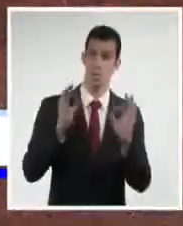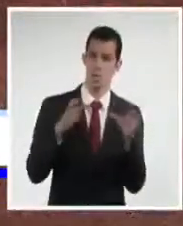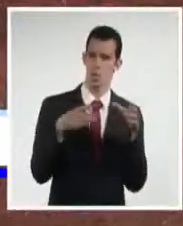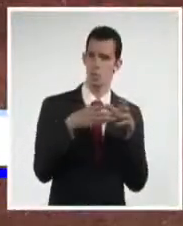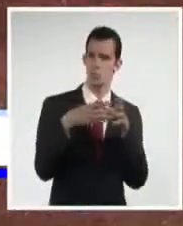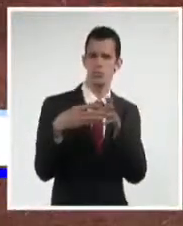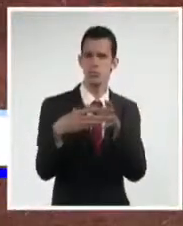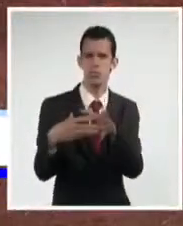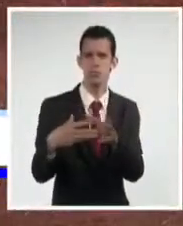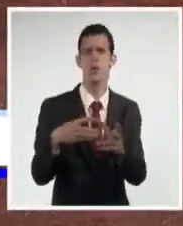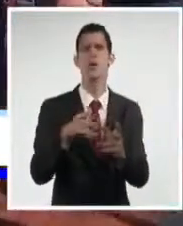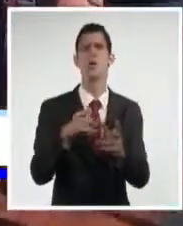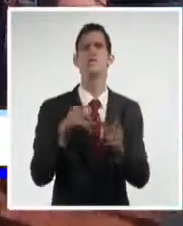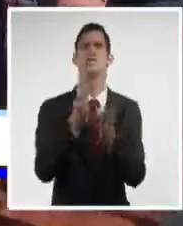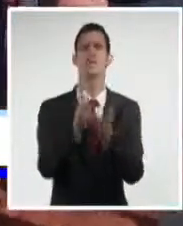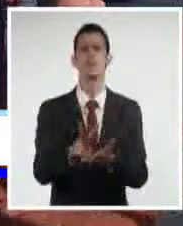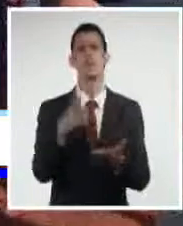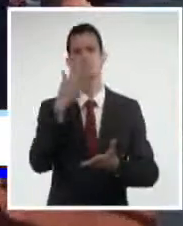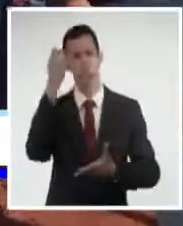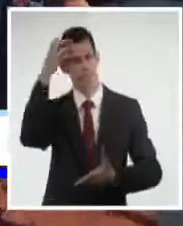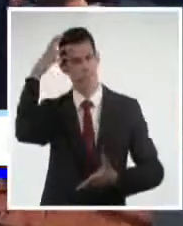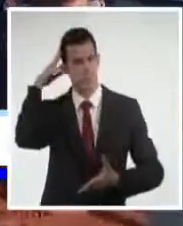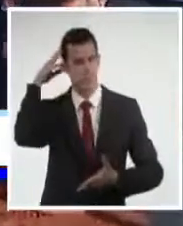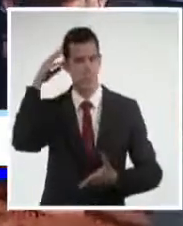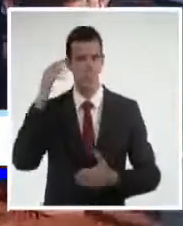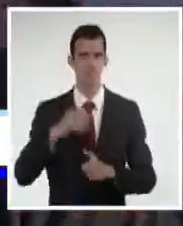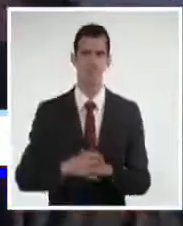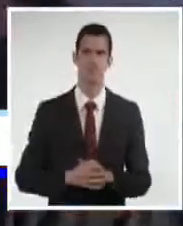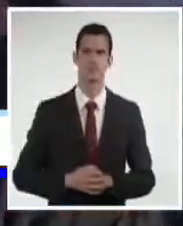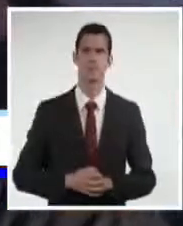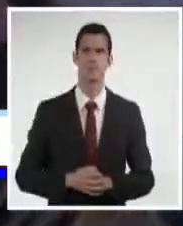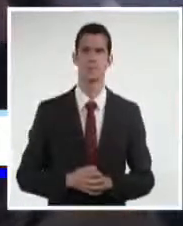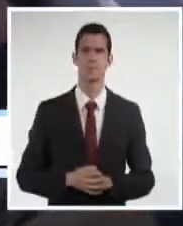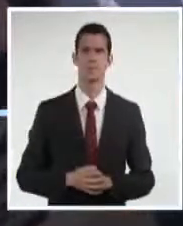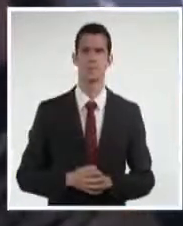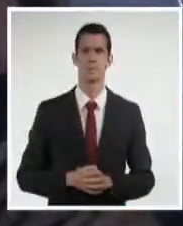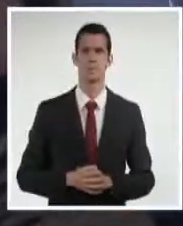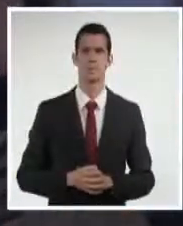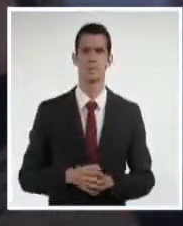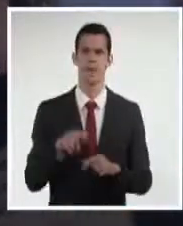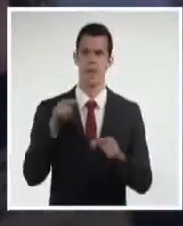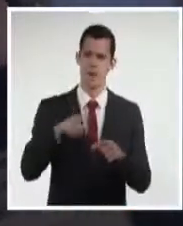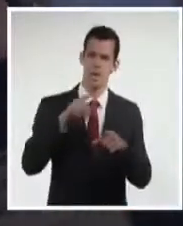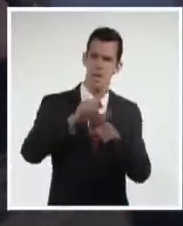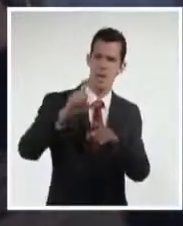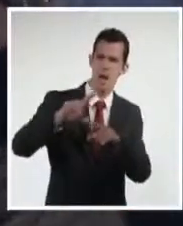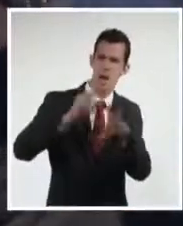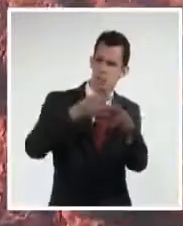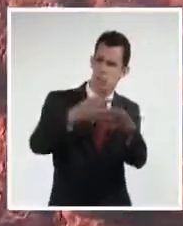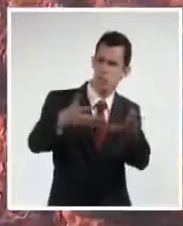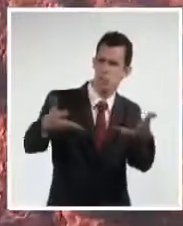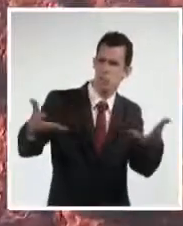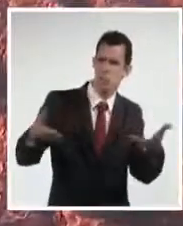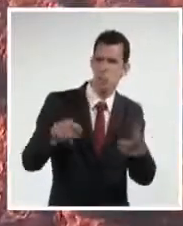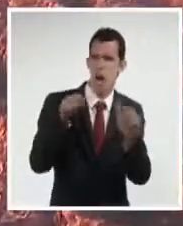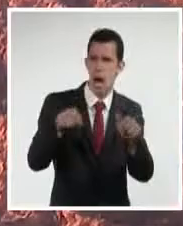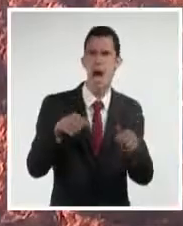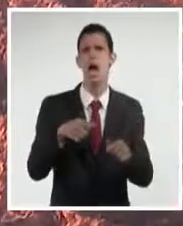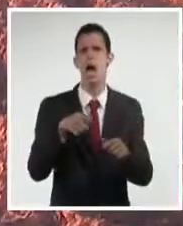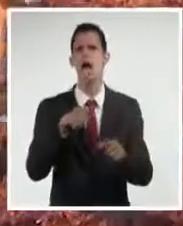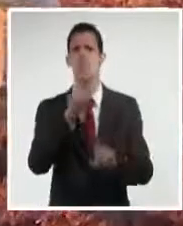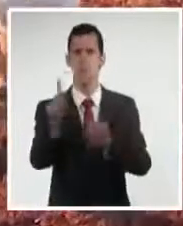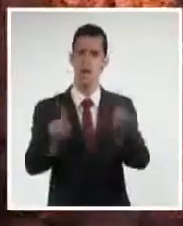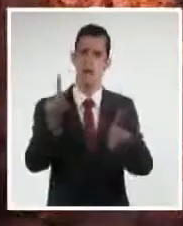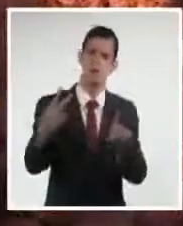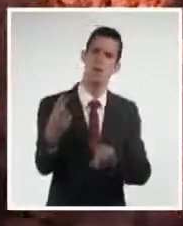En la finca 154 de la UEB Granja Urbana, perteneciente a la empresa agropecuaria de la localidad, recibió información sobre la siembra de